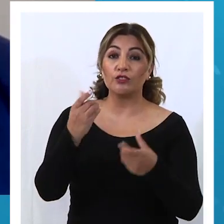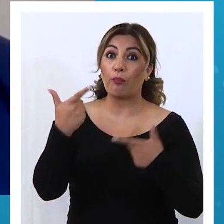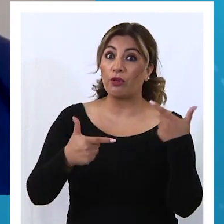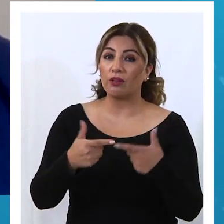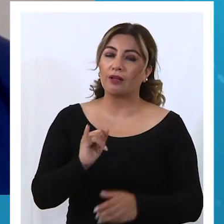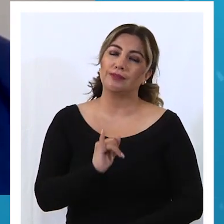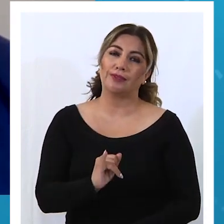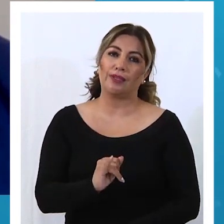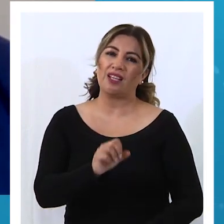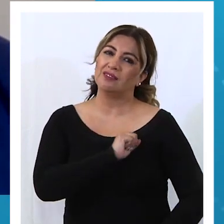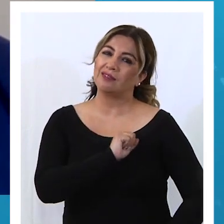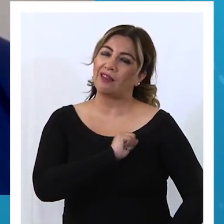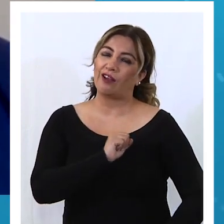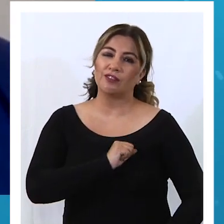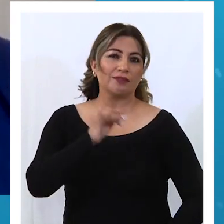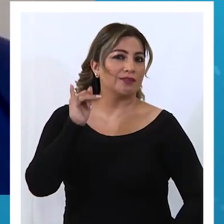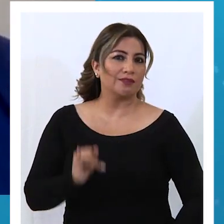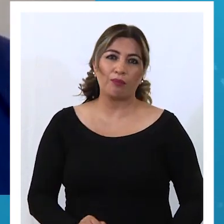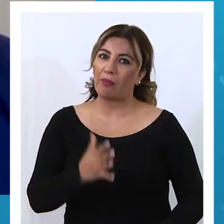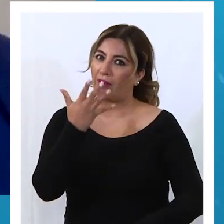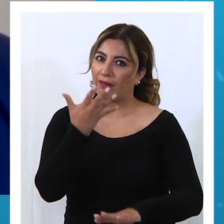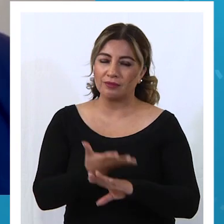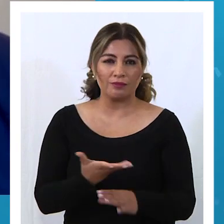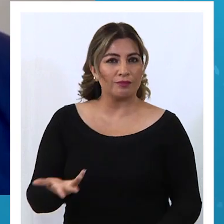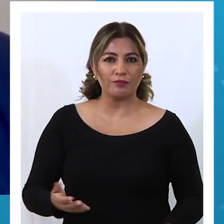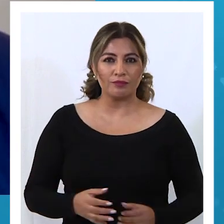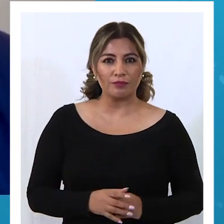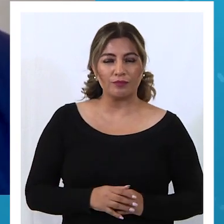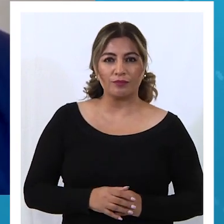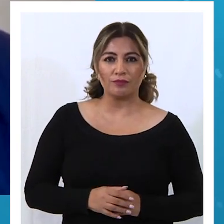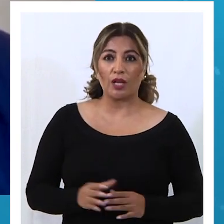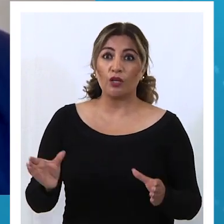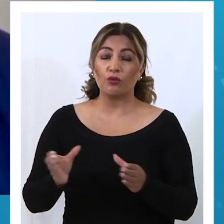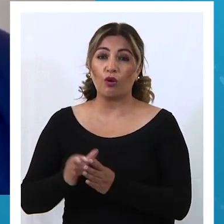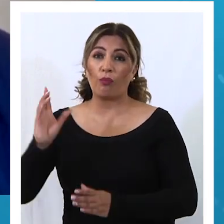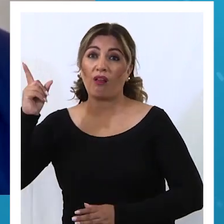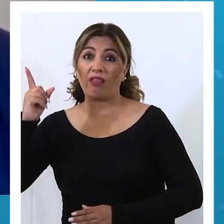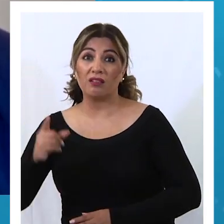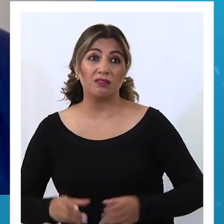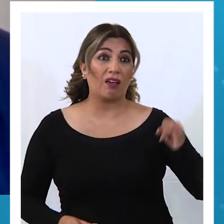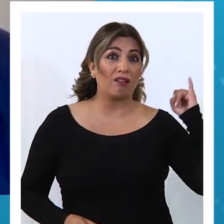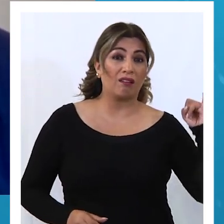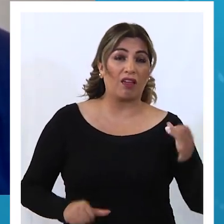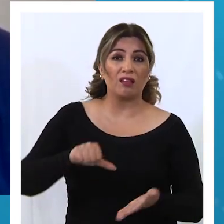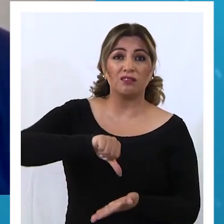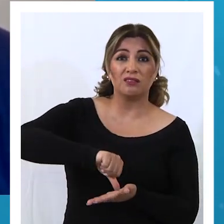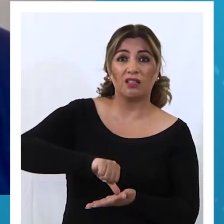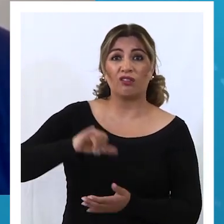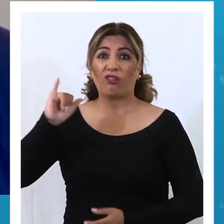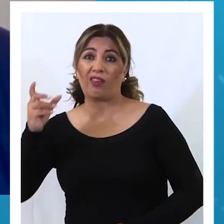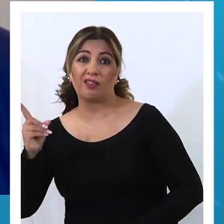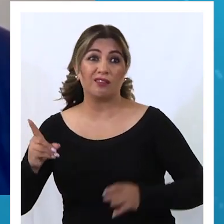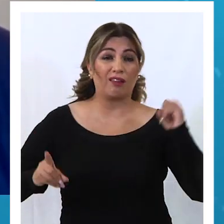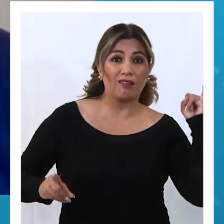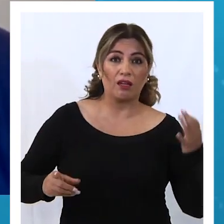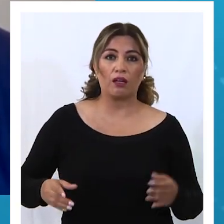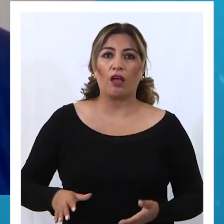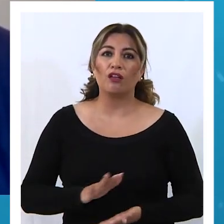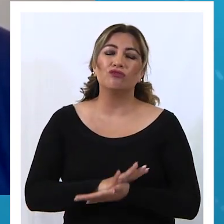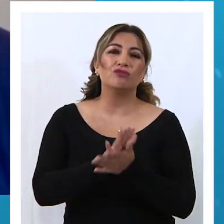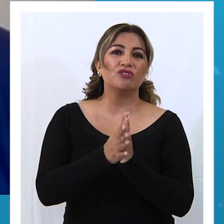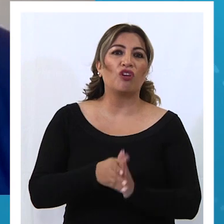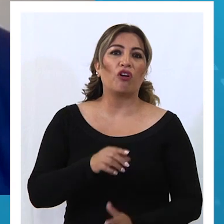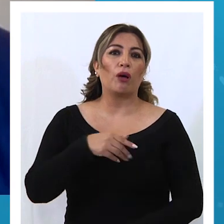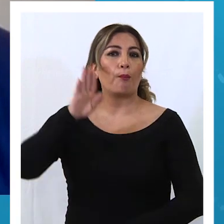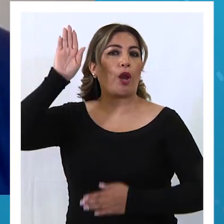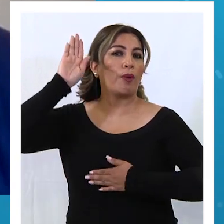política, sí, el centralismo ha existido y ha sido algo que la derecha o la izquierda o la centroizquierda, la centroderecha en Chile, todos han prometido